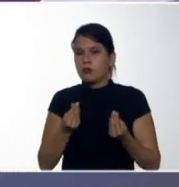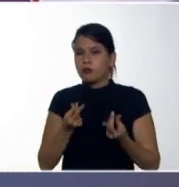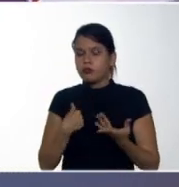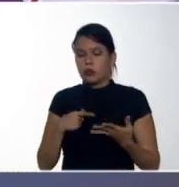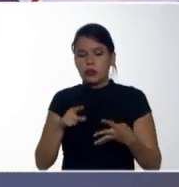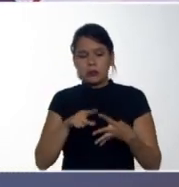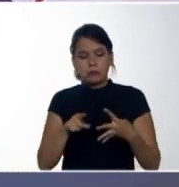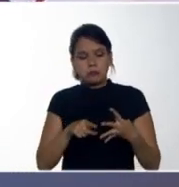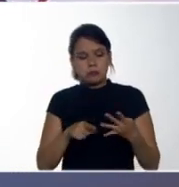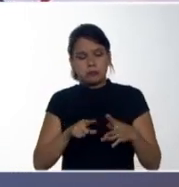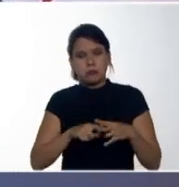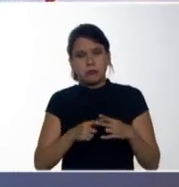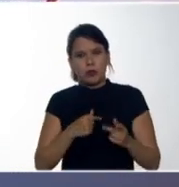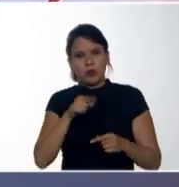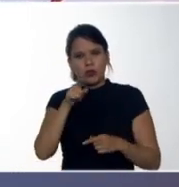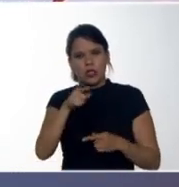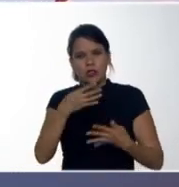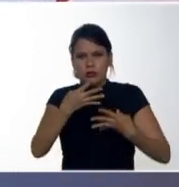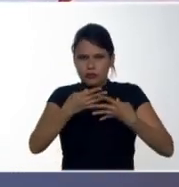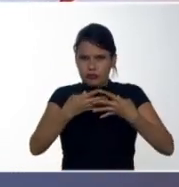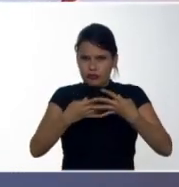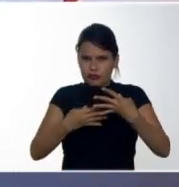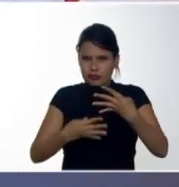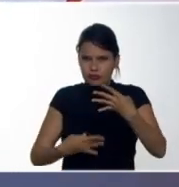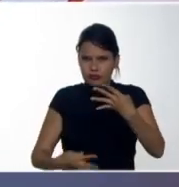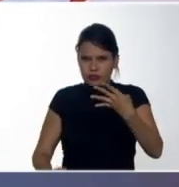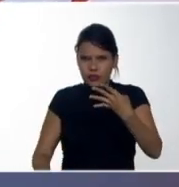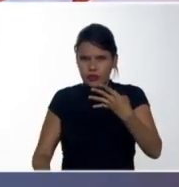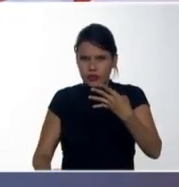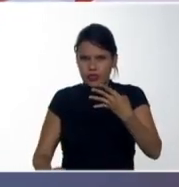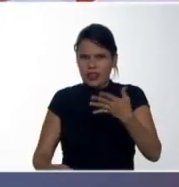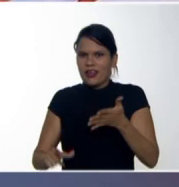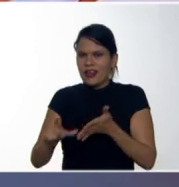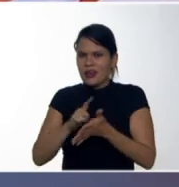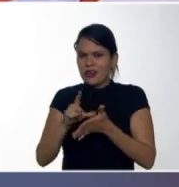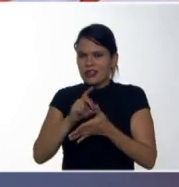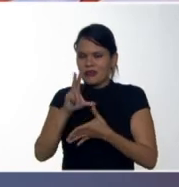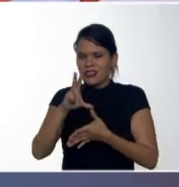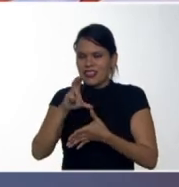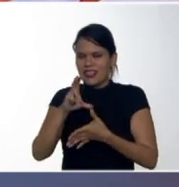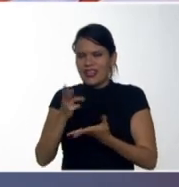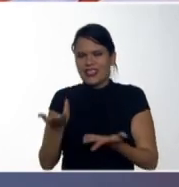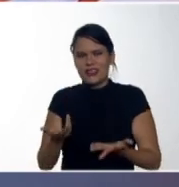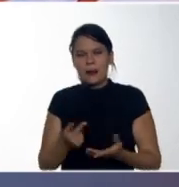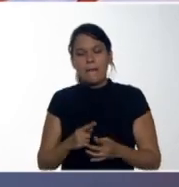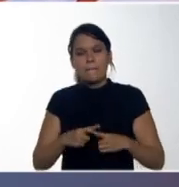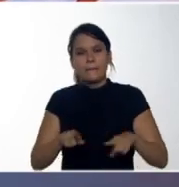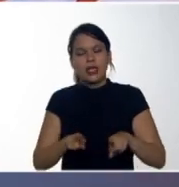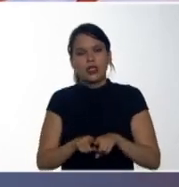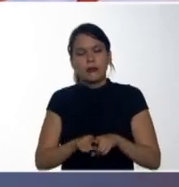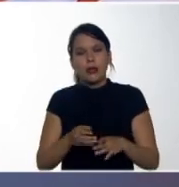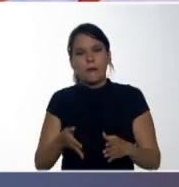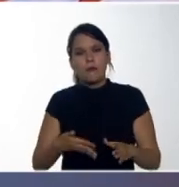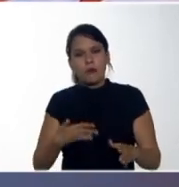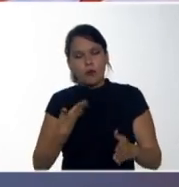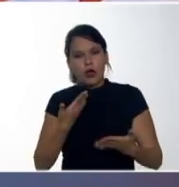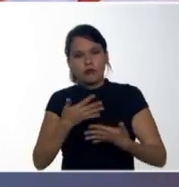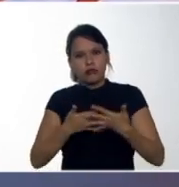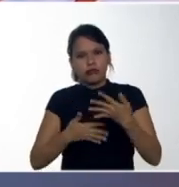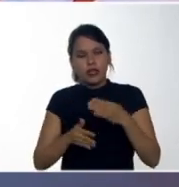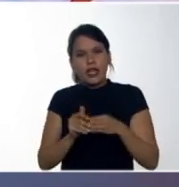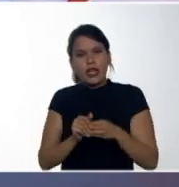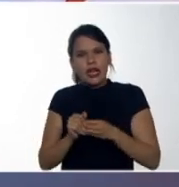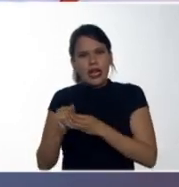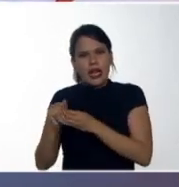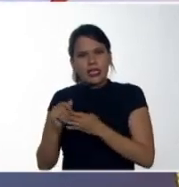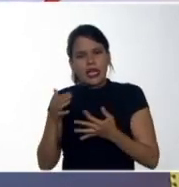para ustedes, entre ellas descargar virtualmente la colección Bicentenario, pero también pueden descargar la guía